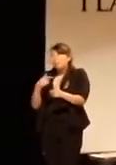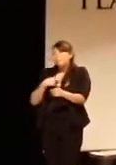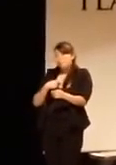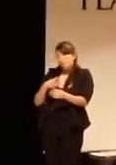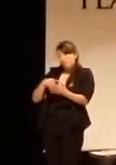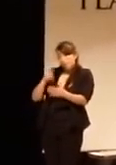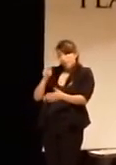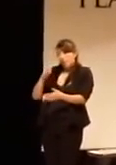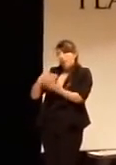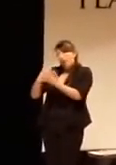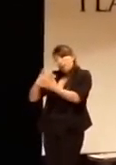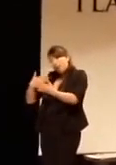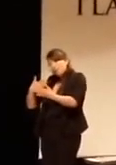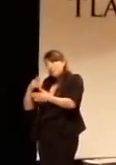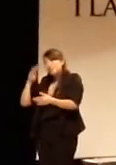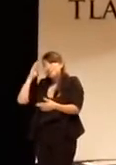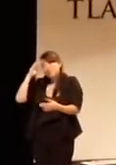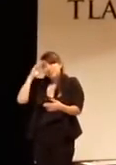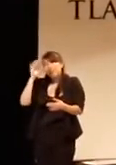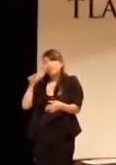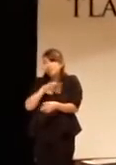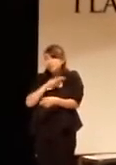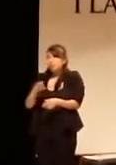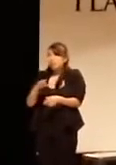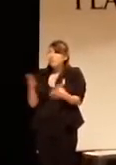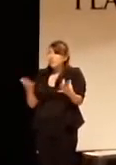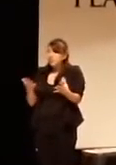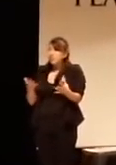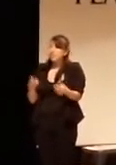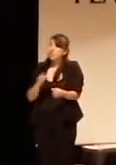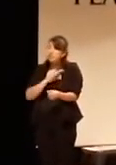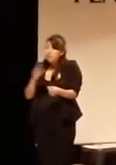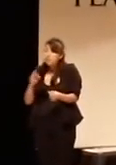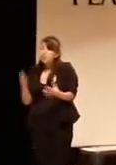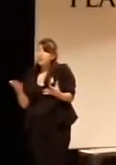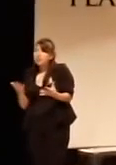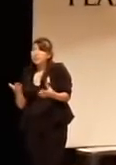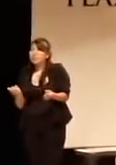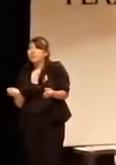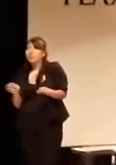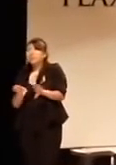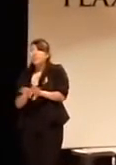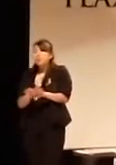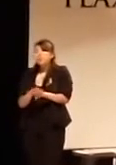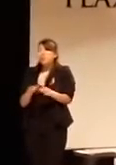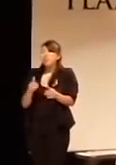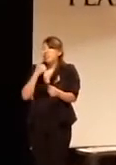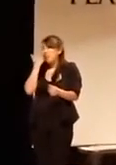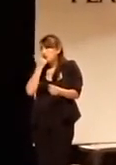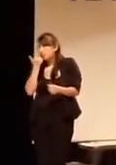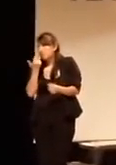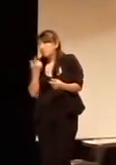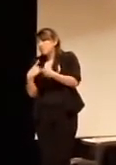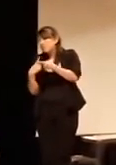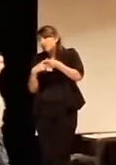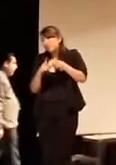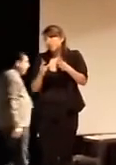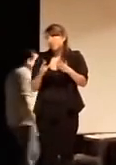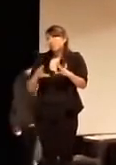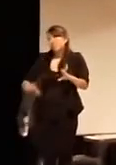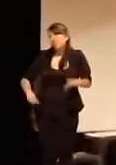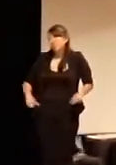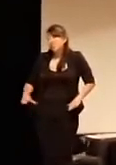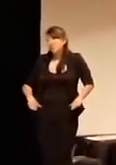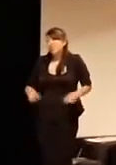programas, contenidos o directrices, también es cuestión de condiciones para que los involucrados puedan enfrentarlas.